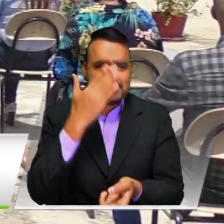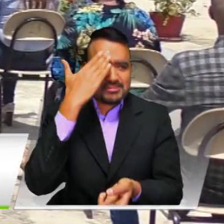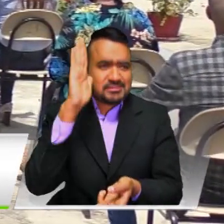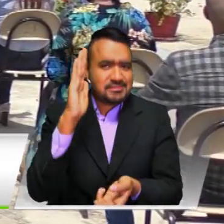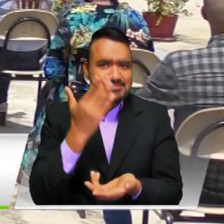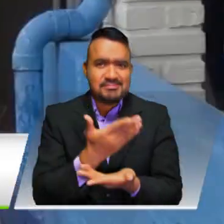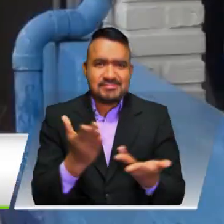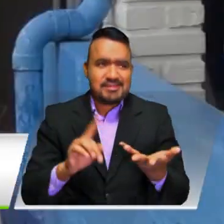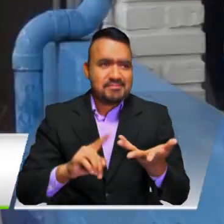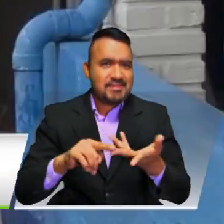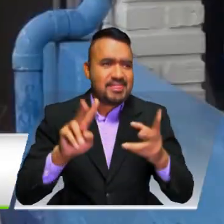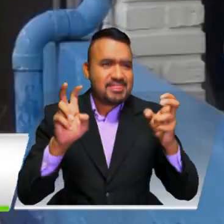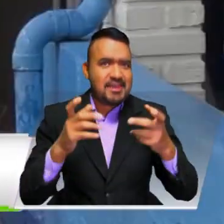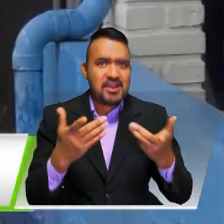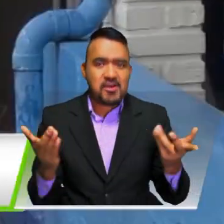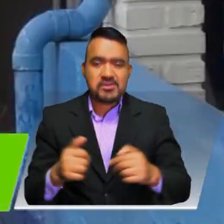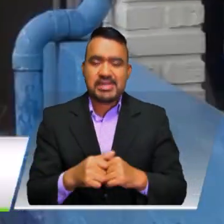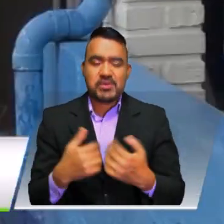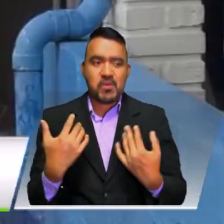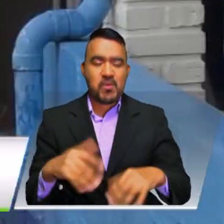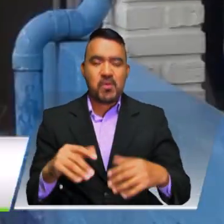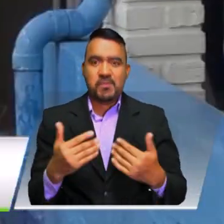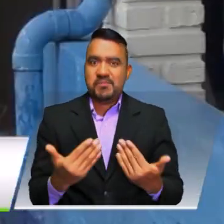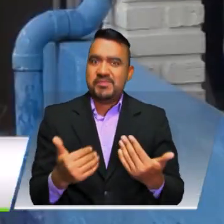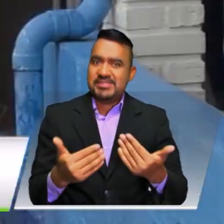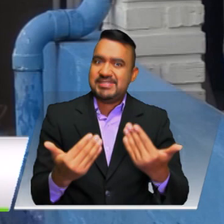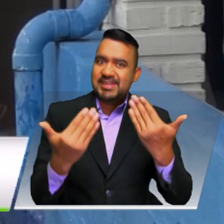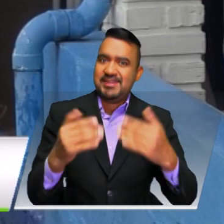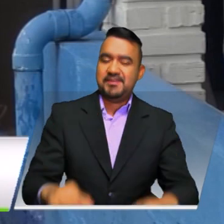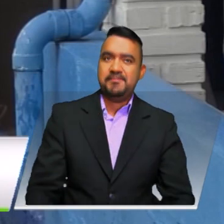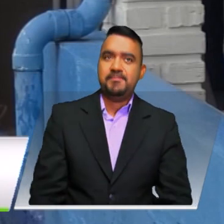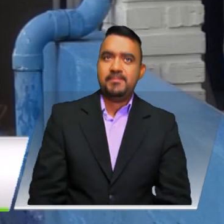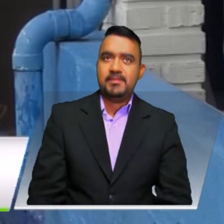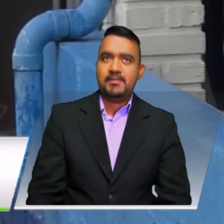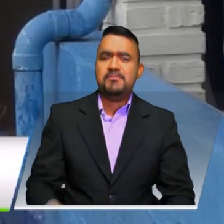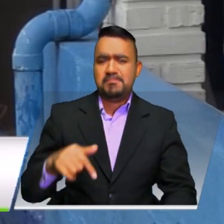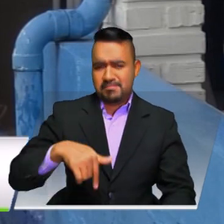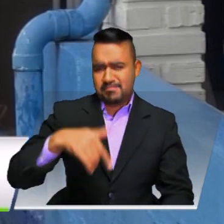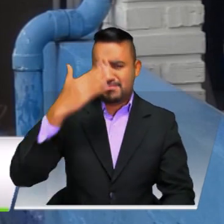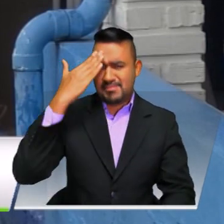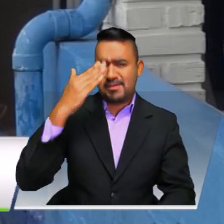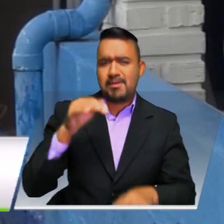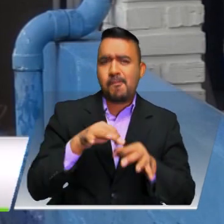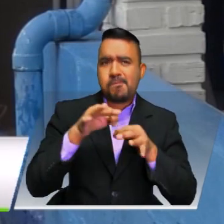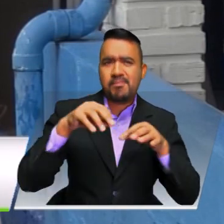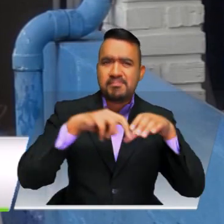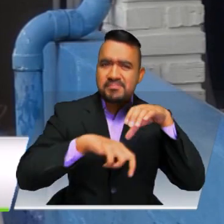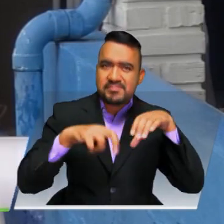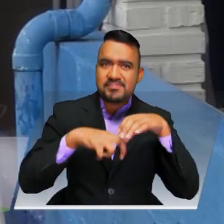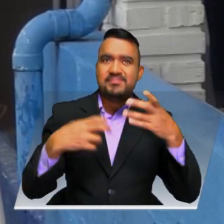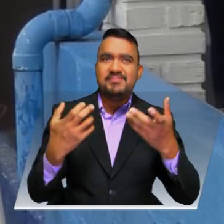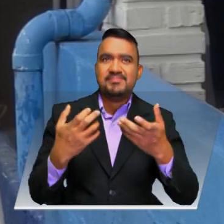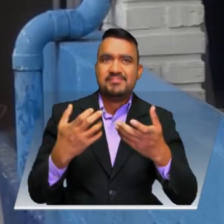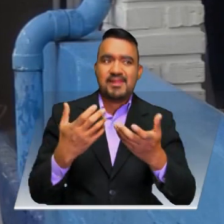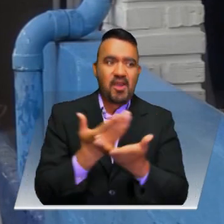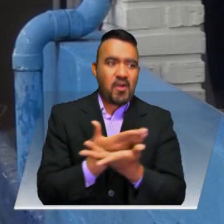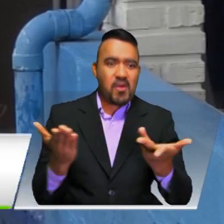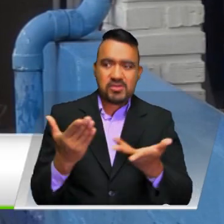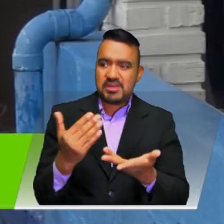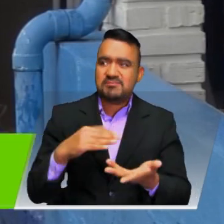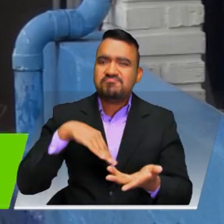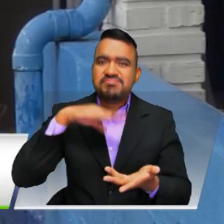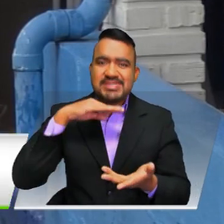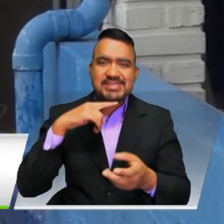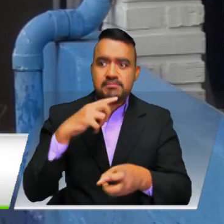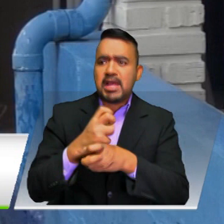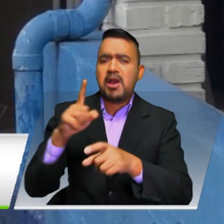este tipo de obras. Es increíble pensar que nosotros, siendo de zona rural, tan alejados, donde todos los recursos o la mayoría se quedan en las